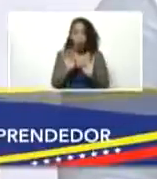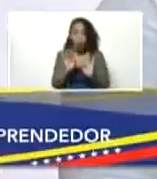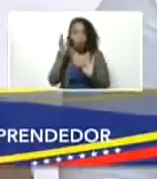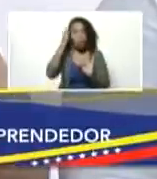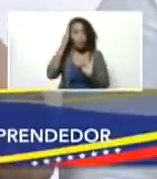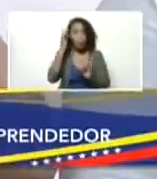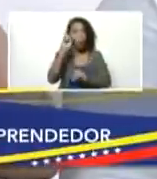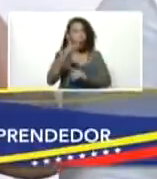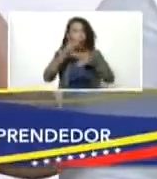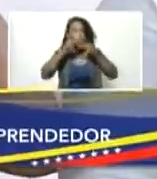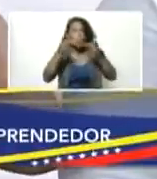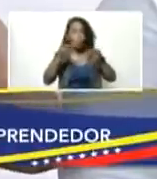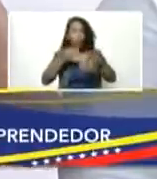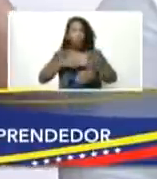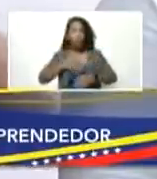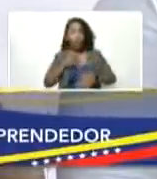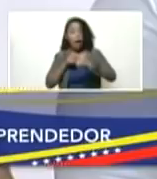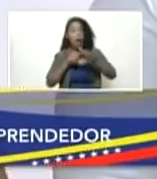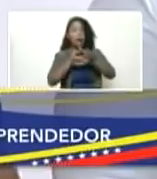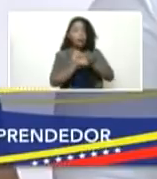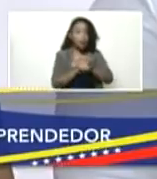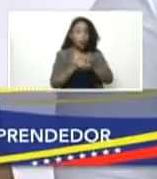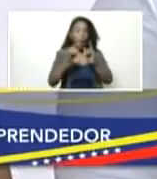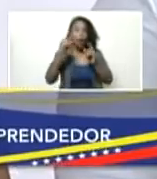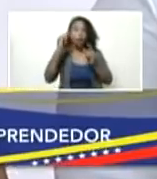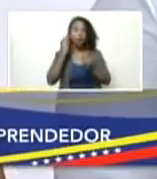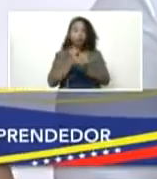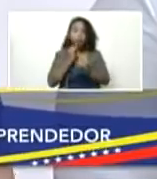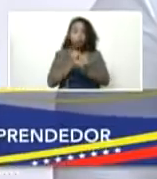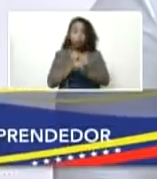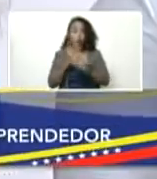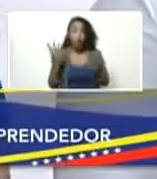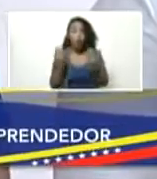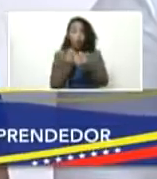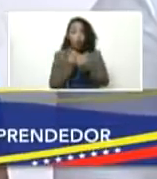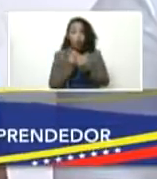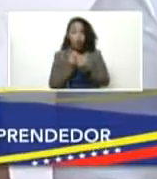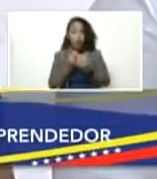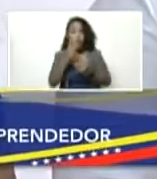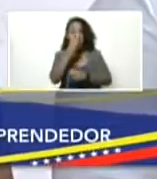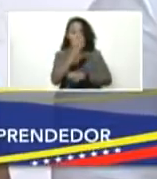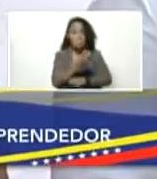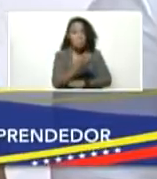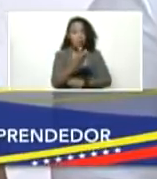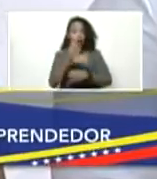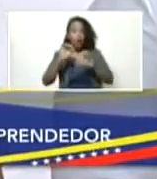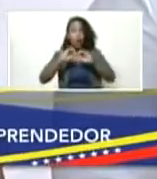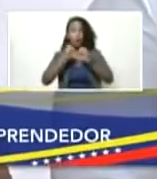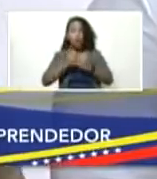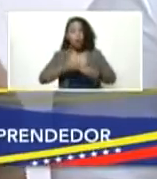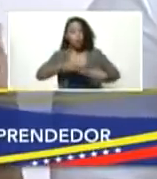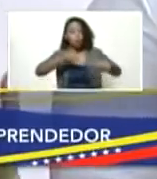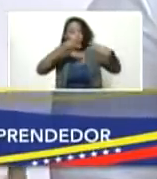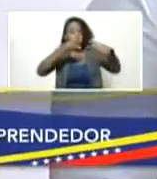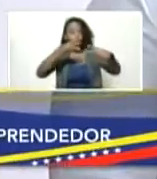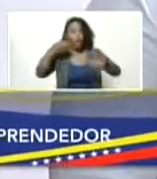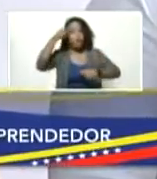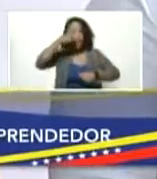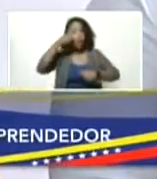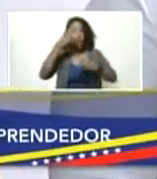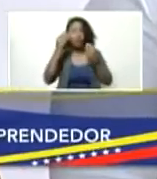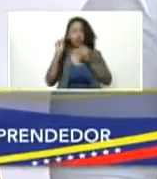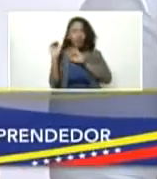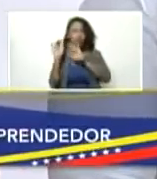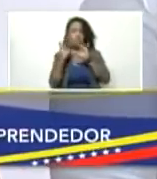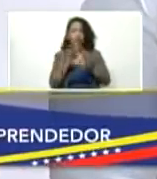Sabemos que hay un público que puede acceder a la plataforma Emprender Juntos y visitar el aula virtual, que se está llenando de